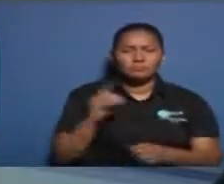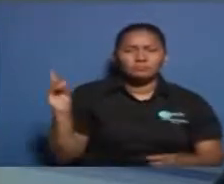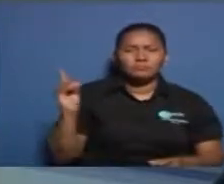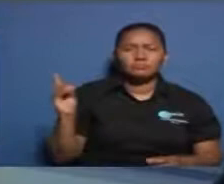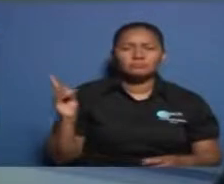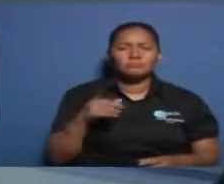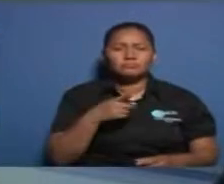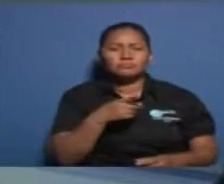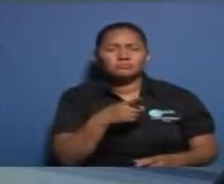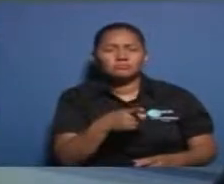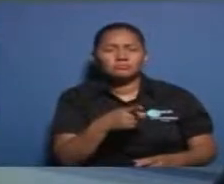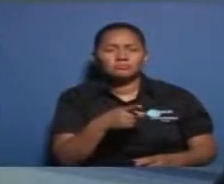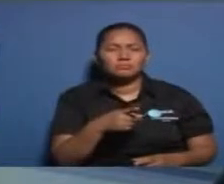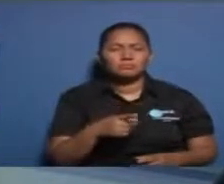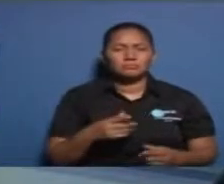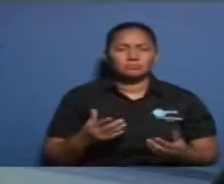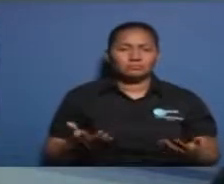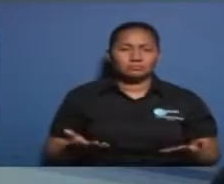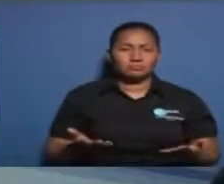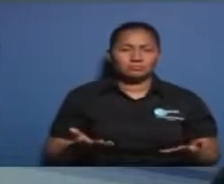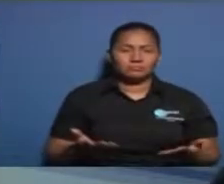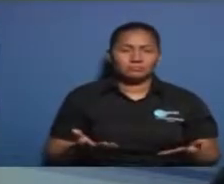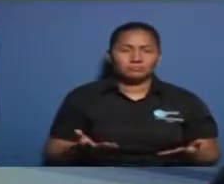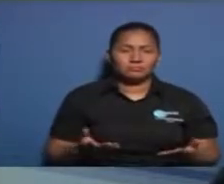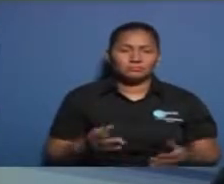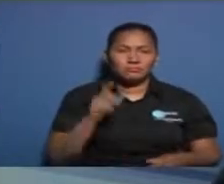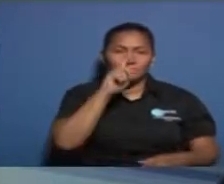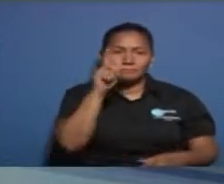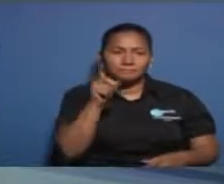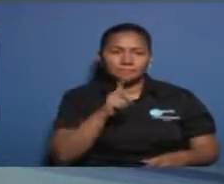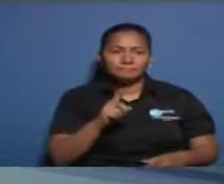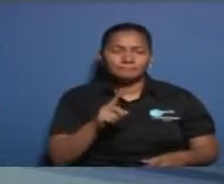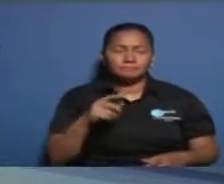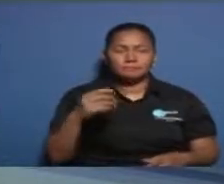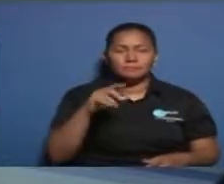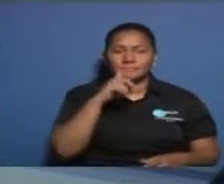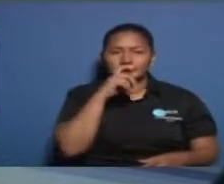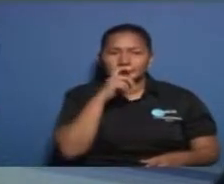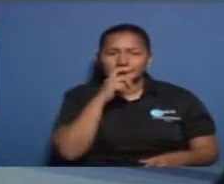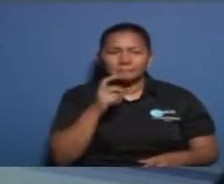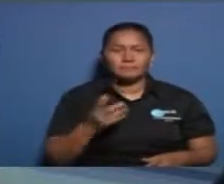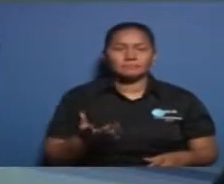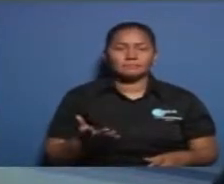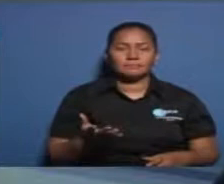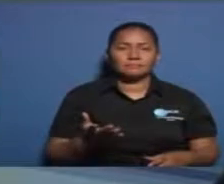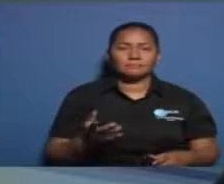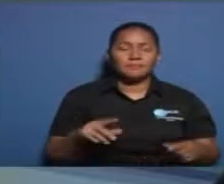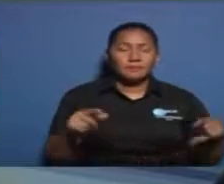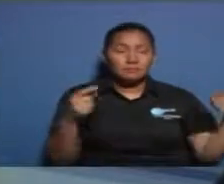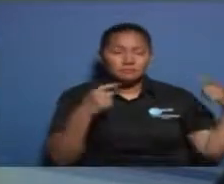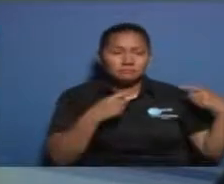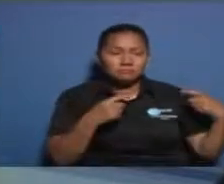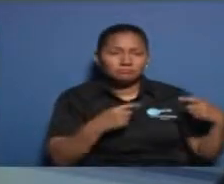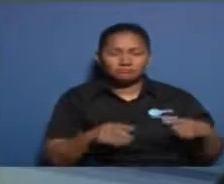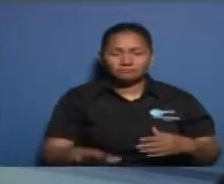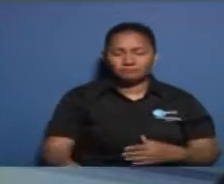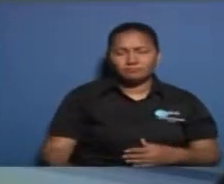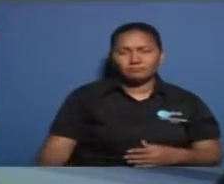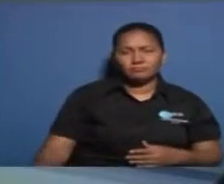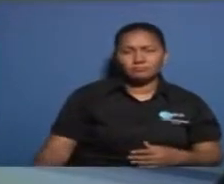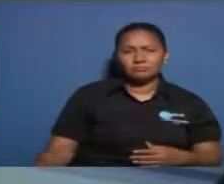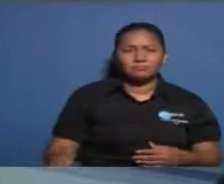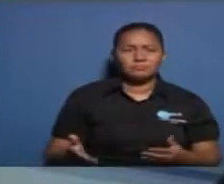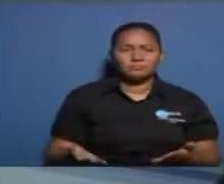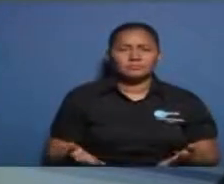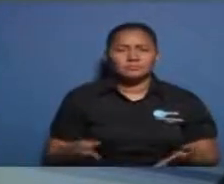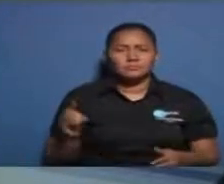padre exactamente y cuando el niño o la niña tiene problemas dice porque la mamá está trabajando donde